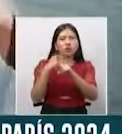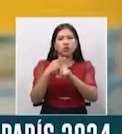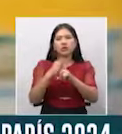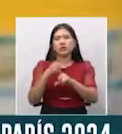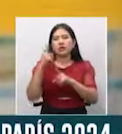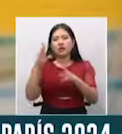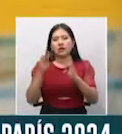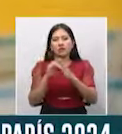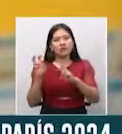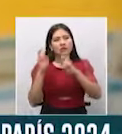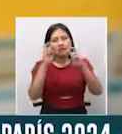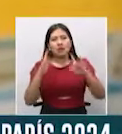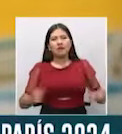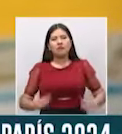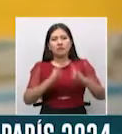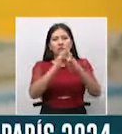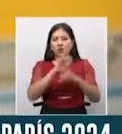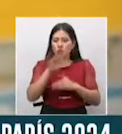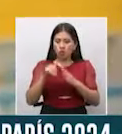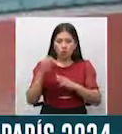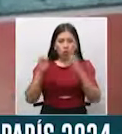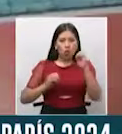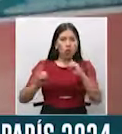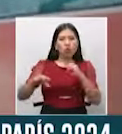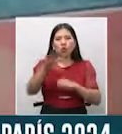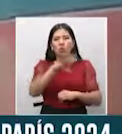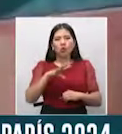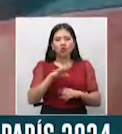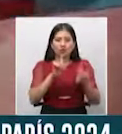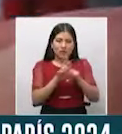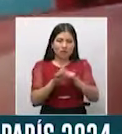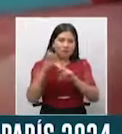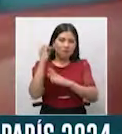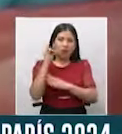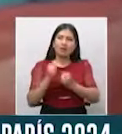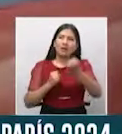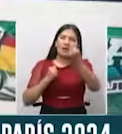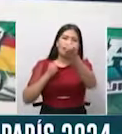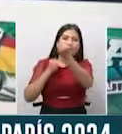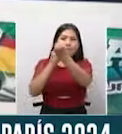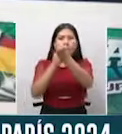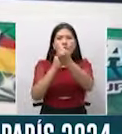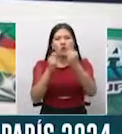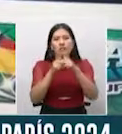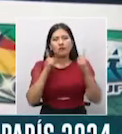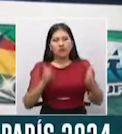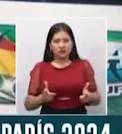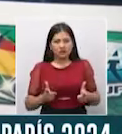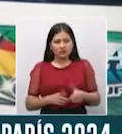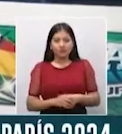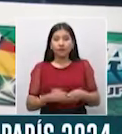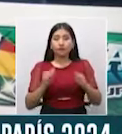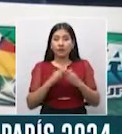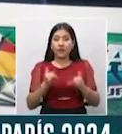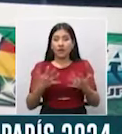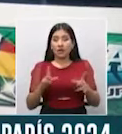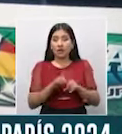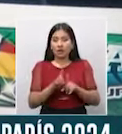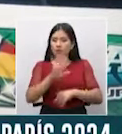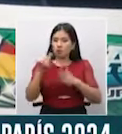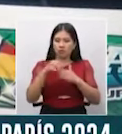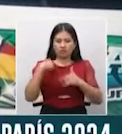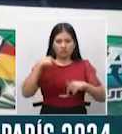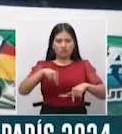que Oruro y Bolivia están con él, brindándole su apoyo incondicional. No, pues se presenta también, pues, aquí al